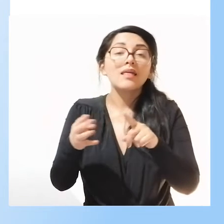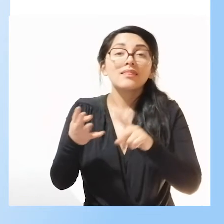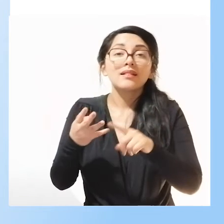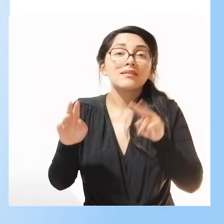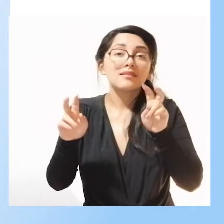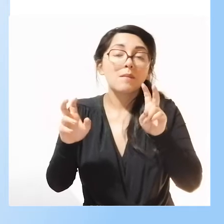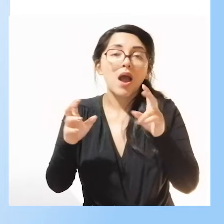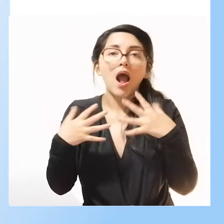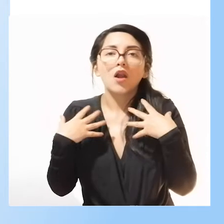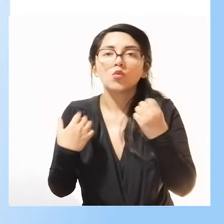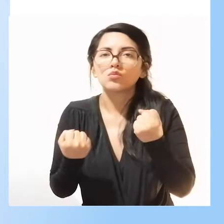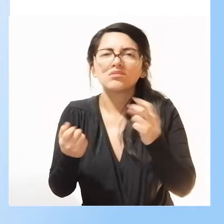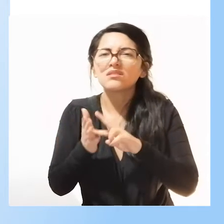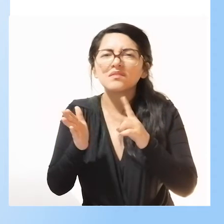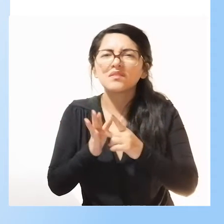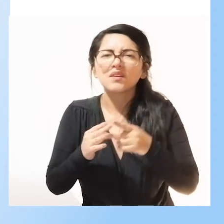decir, el autocuidado